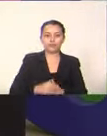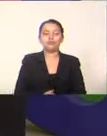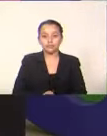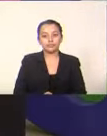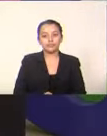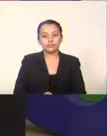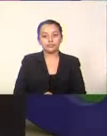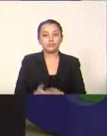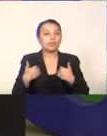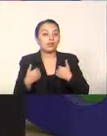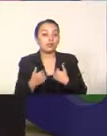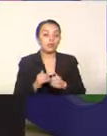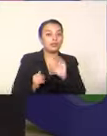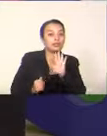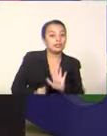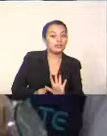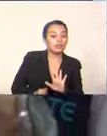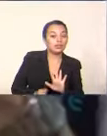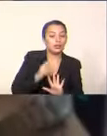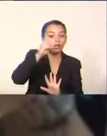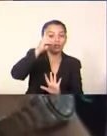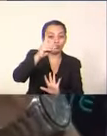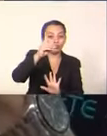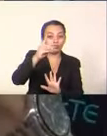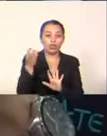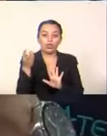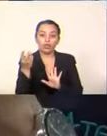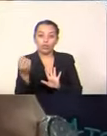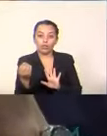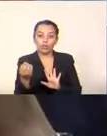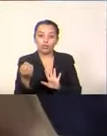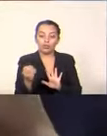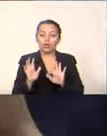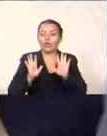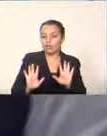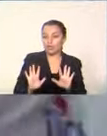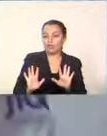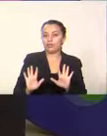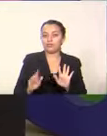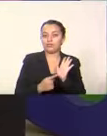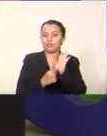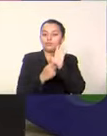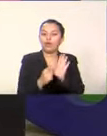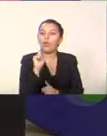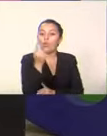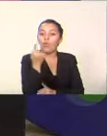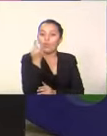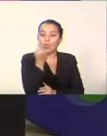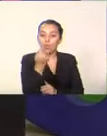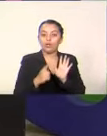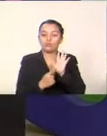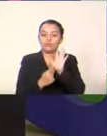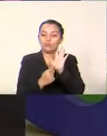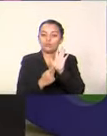acá, tengo una tarjeta numérica que tiene el número 10. Eso significa representa una decena y necesitamos cinco. Entonces primero